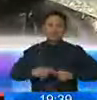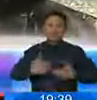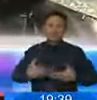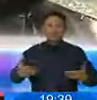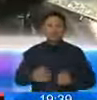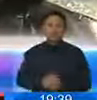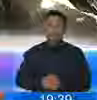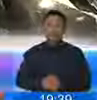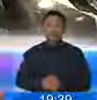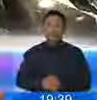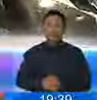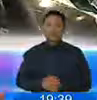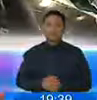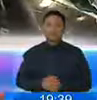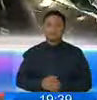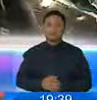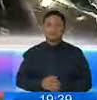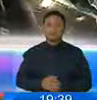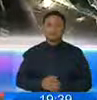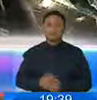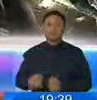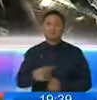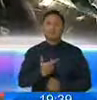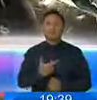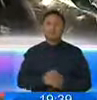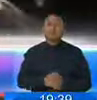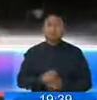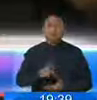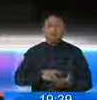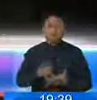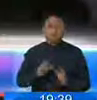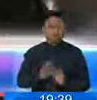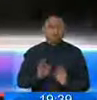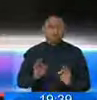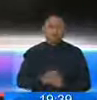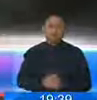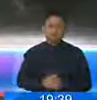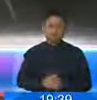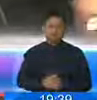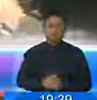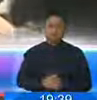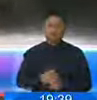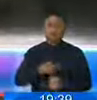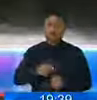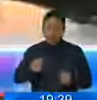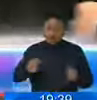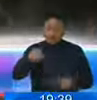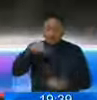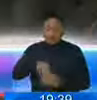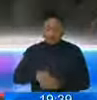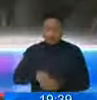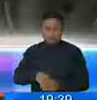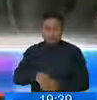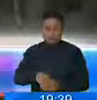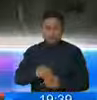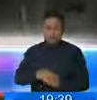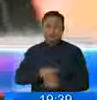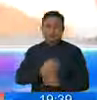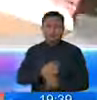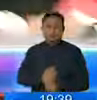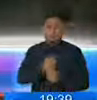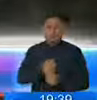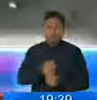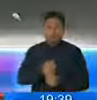objetos sin ser detectadas, es decir, sin pagar. Esto permite que los agresores no le detecten los seguros